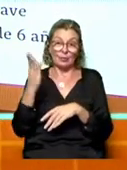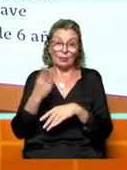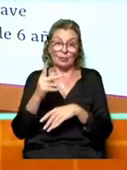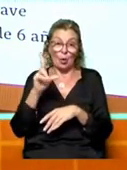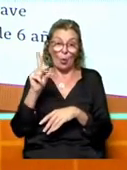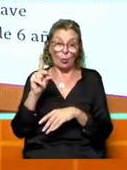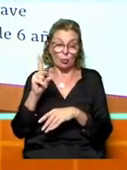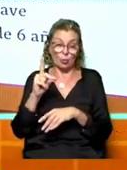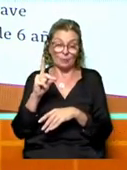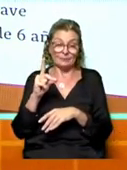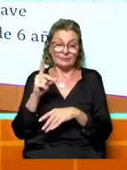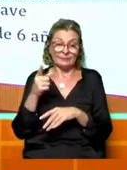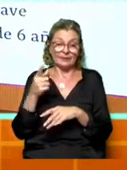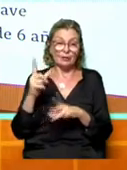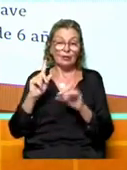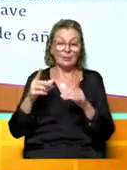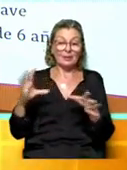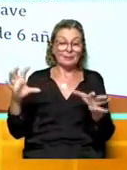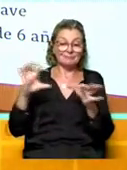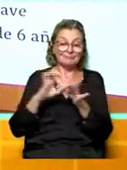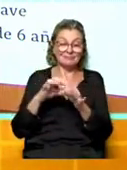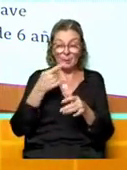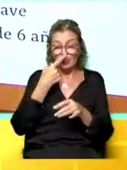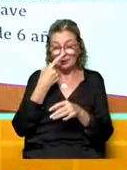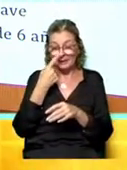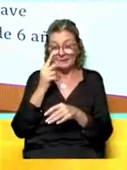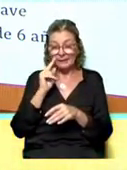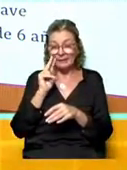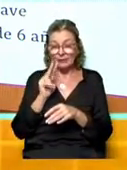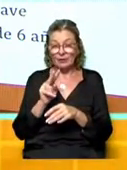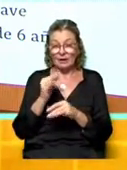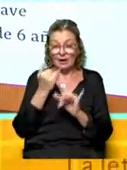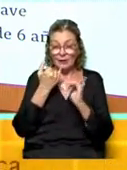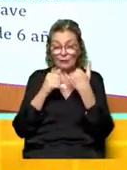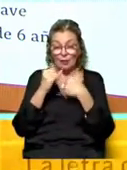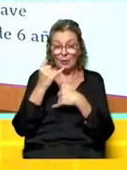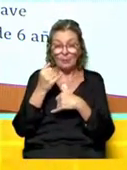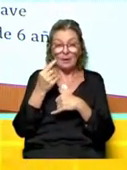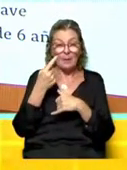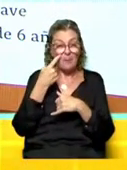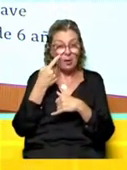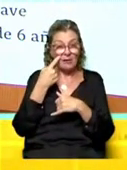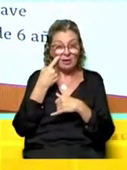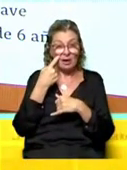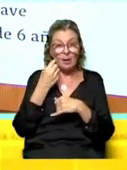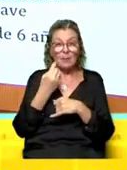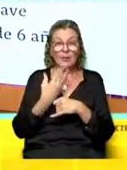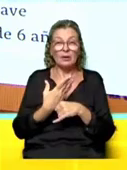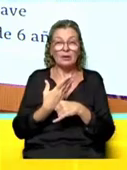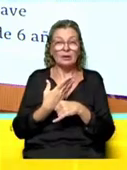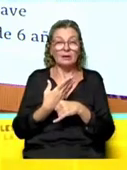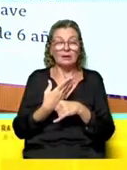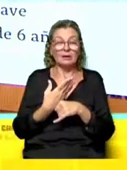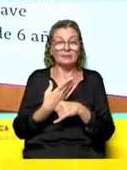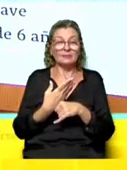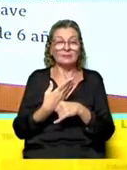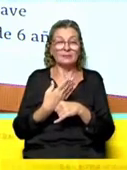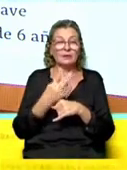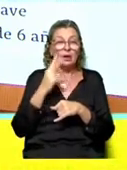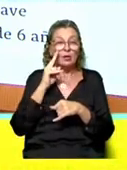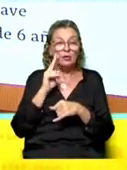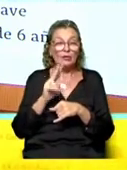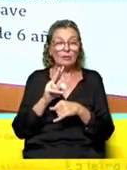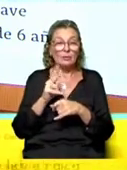está unido o es interesante verlo en el informe de las pruebas PISA, porque lo vimos